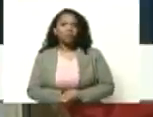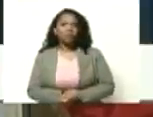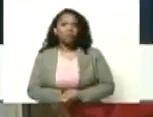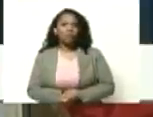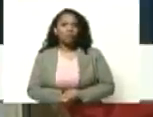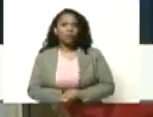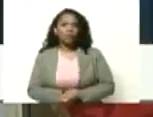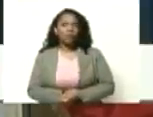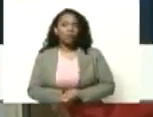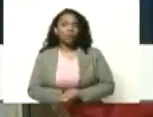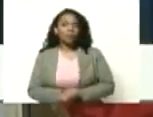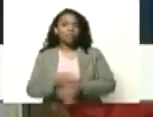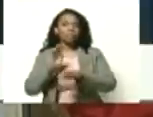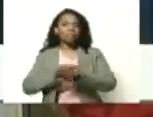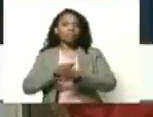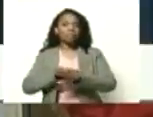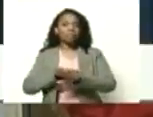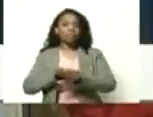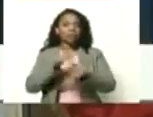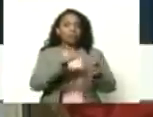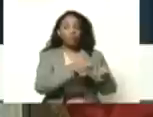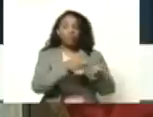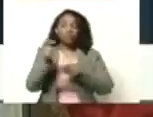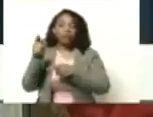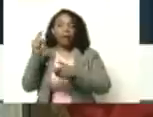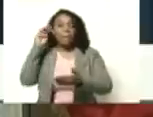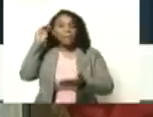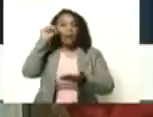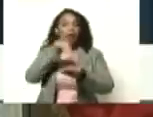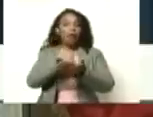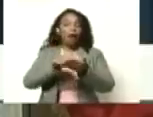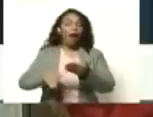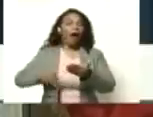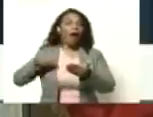el hecho de haberse trasladado de maracay